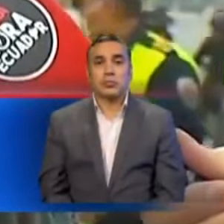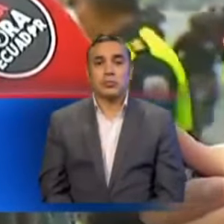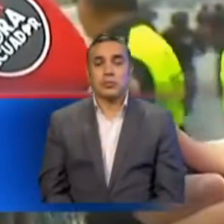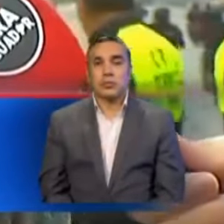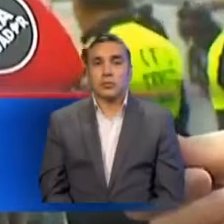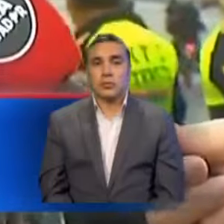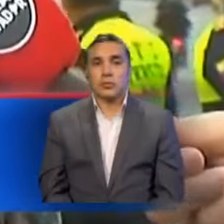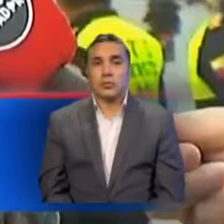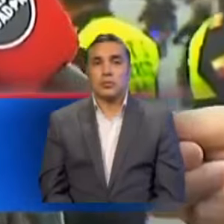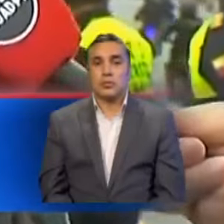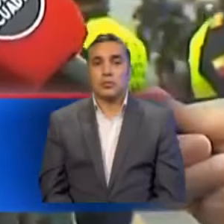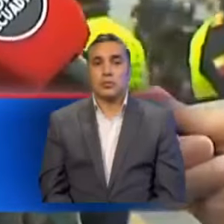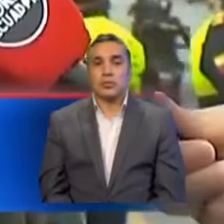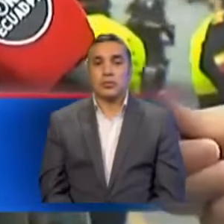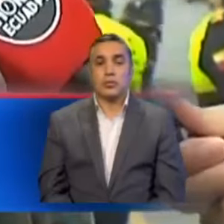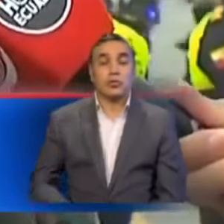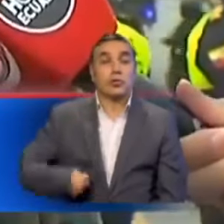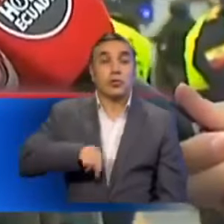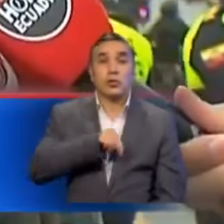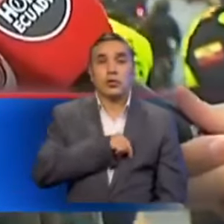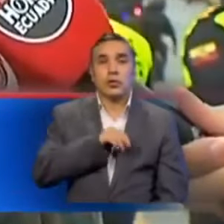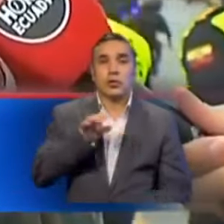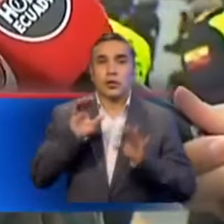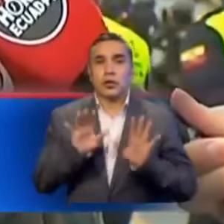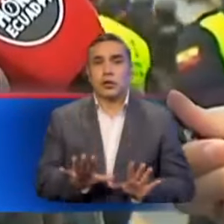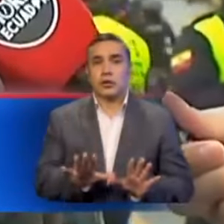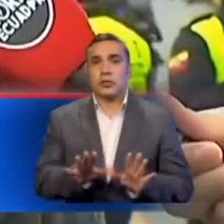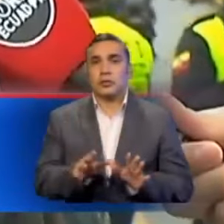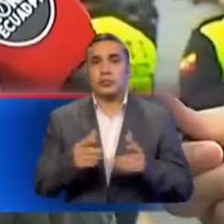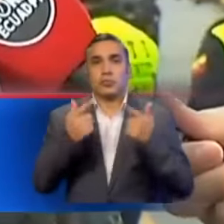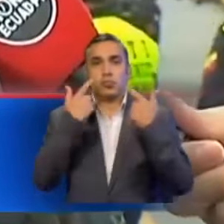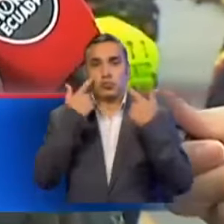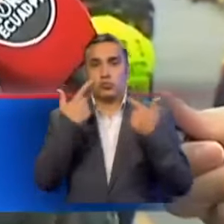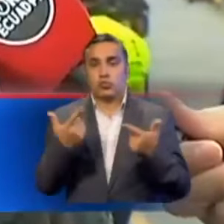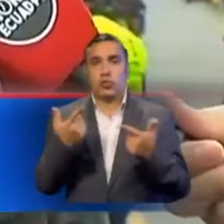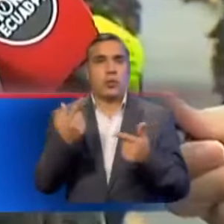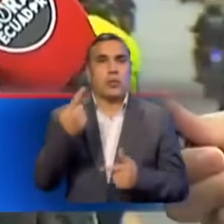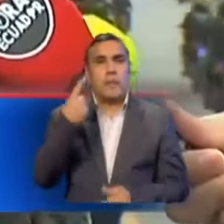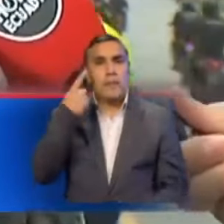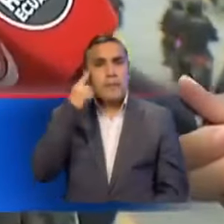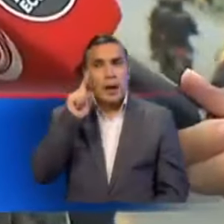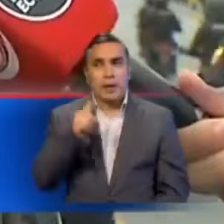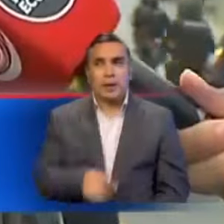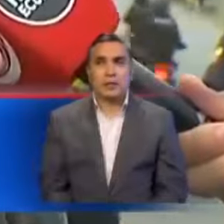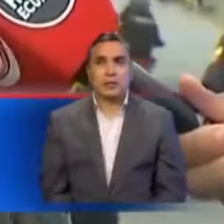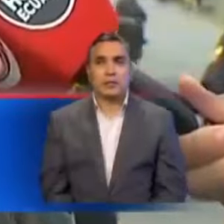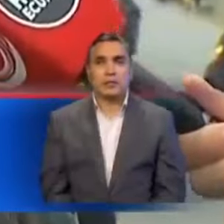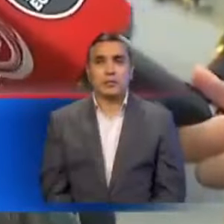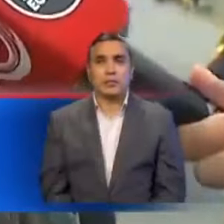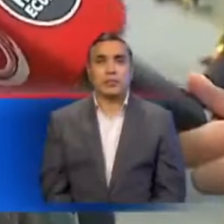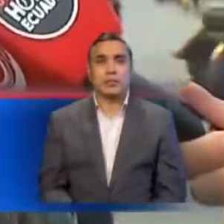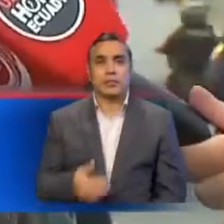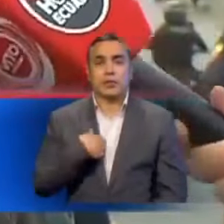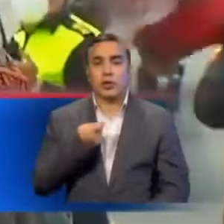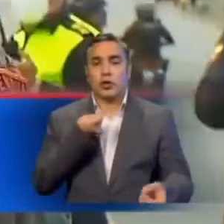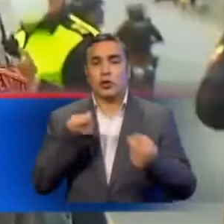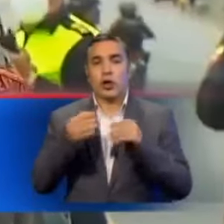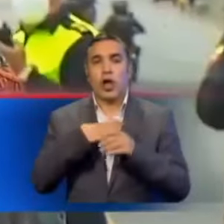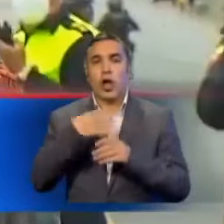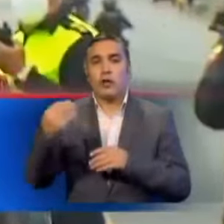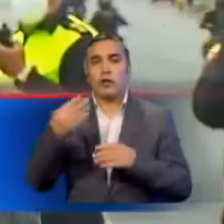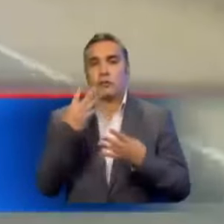exteriores o también va a ingresar? Vamos a mantener presencia disuasiva a fin de que se mantenga el control en los